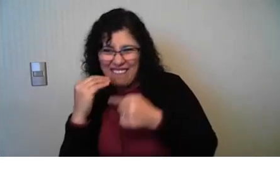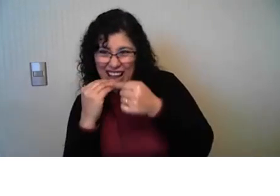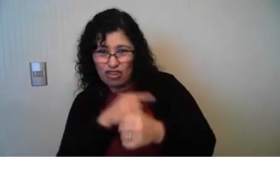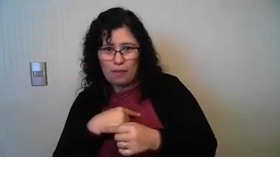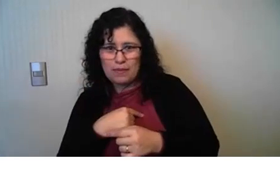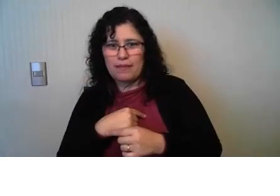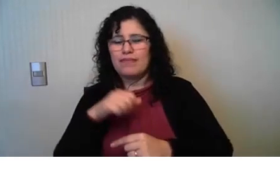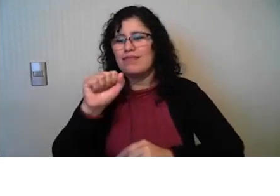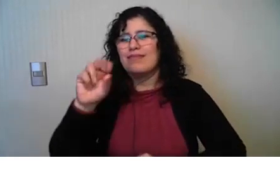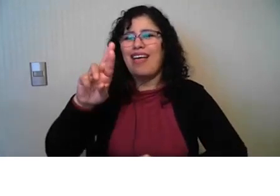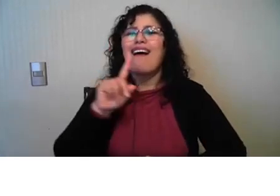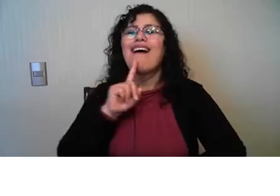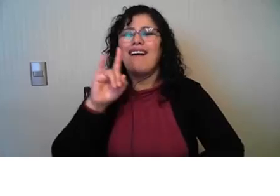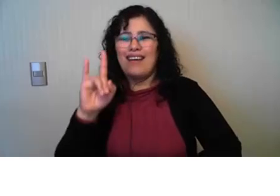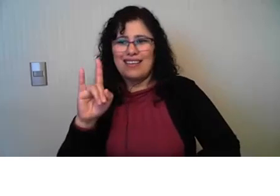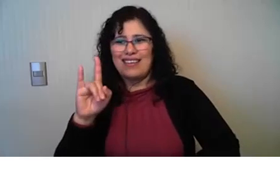arquicerebelo.